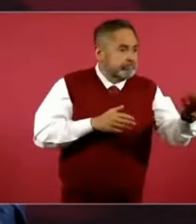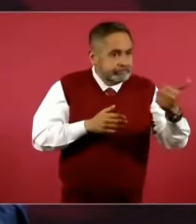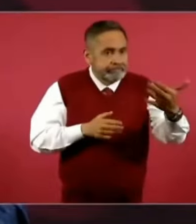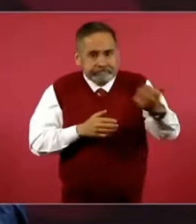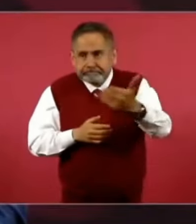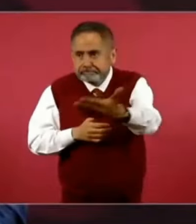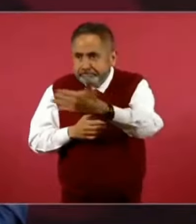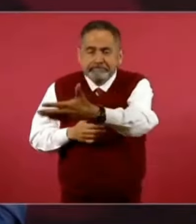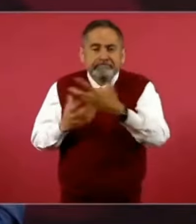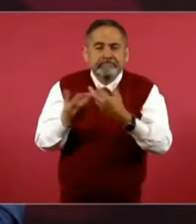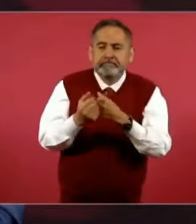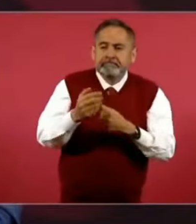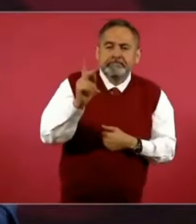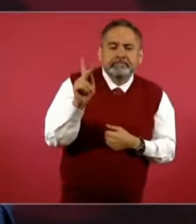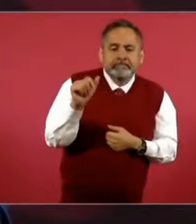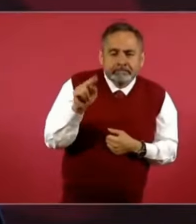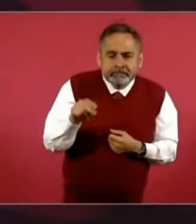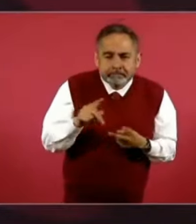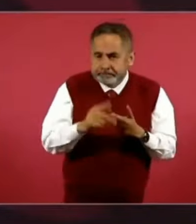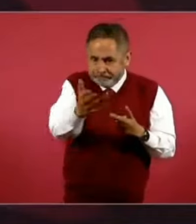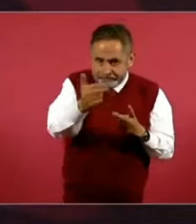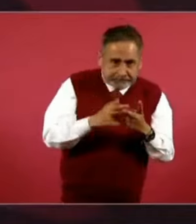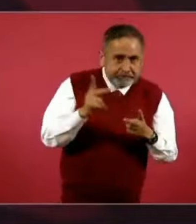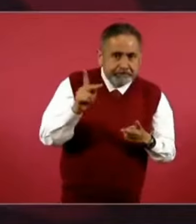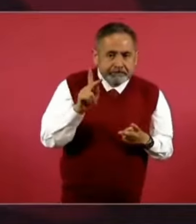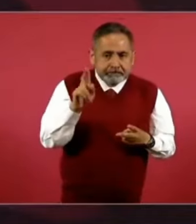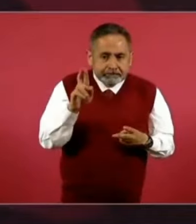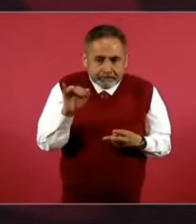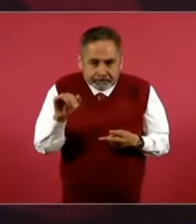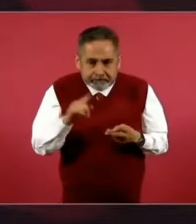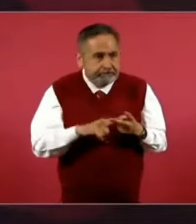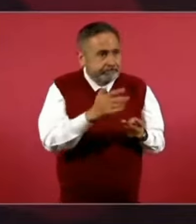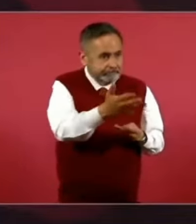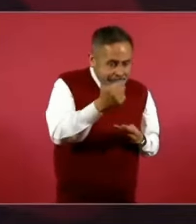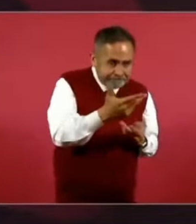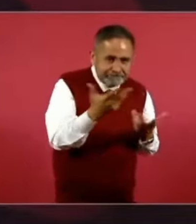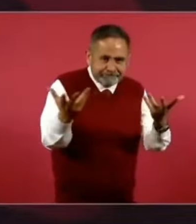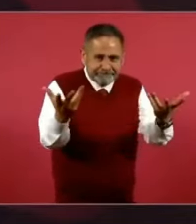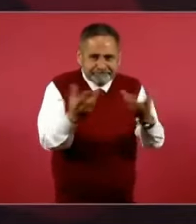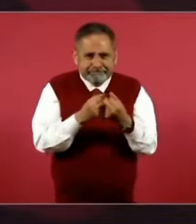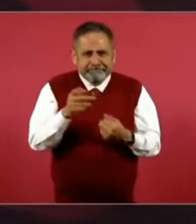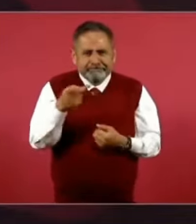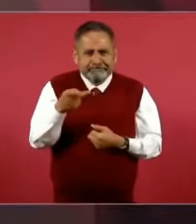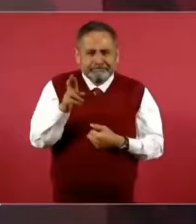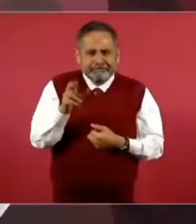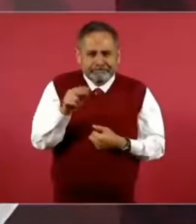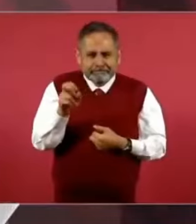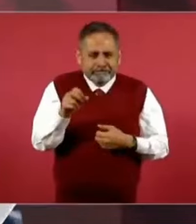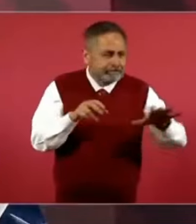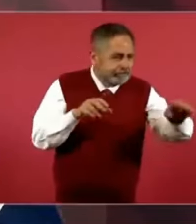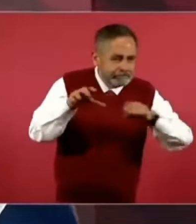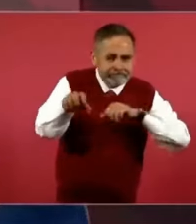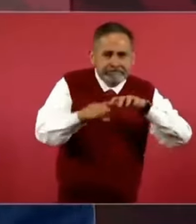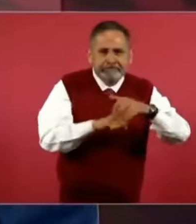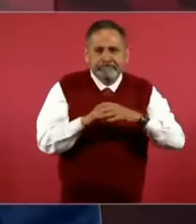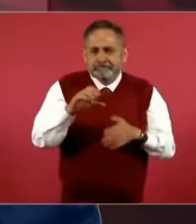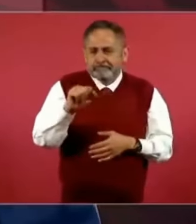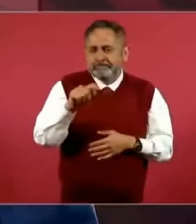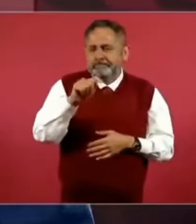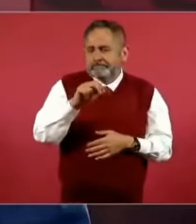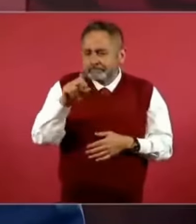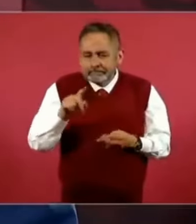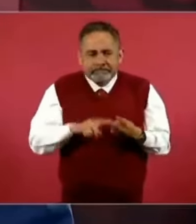jaló al PRI, él jaló a Krause, a Castañeda, a Aguilar